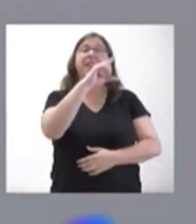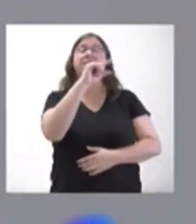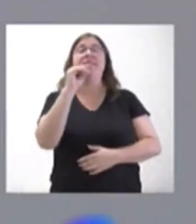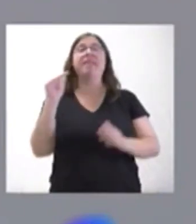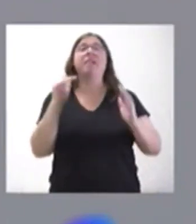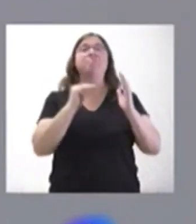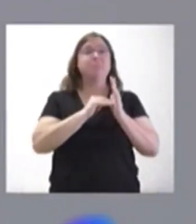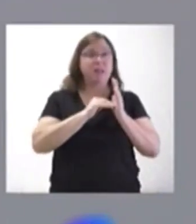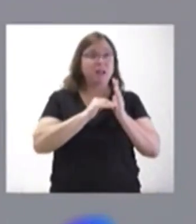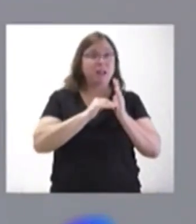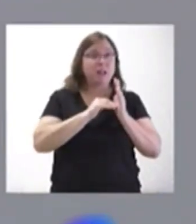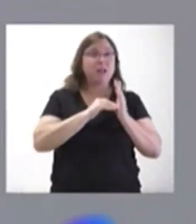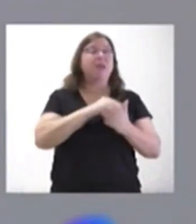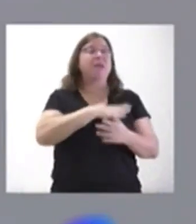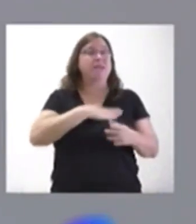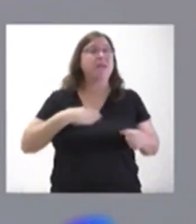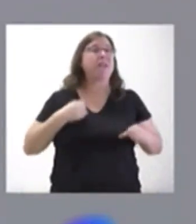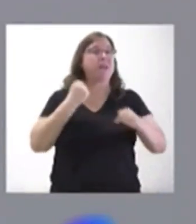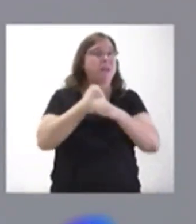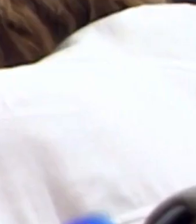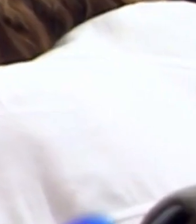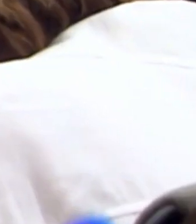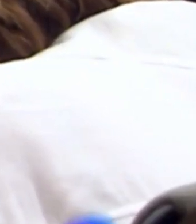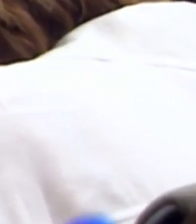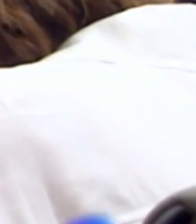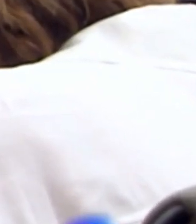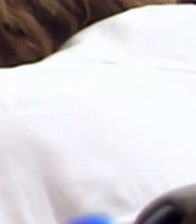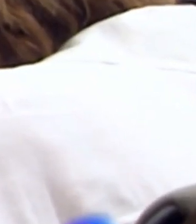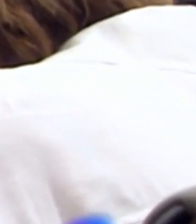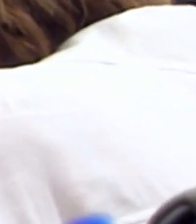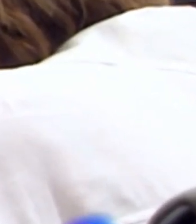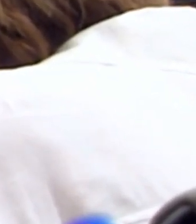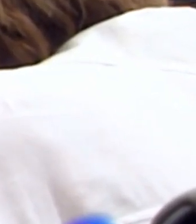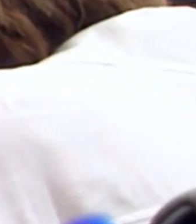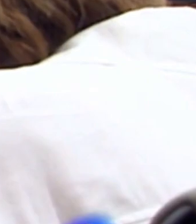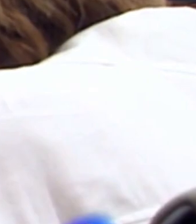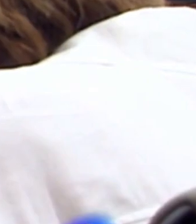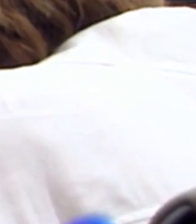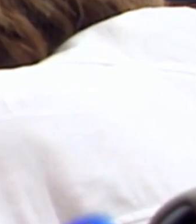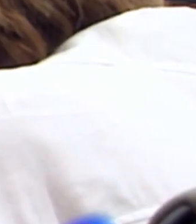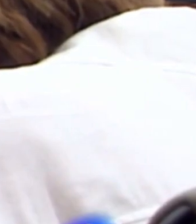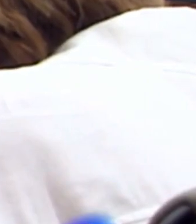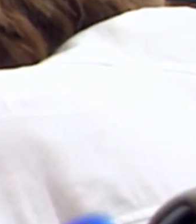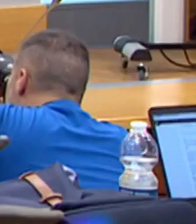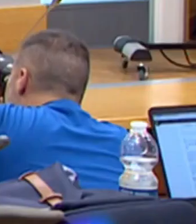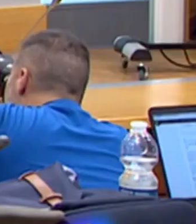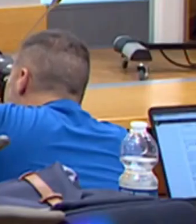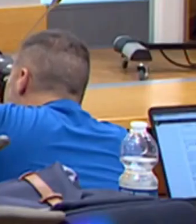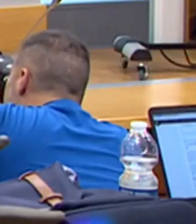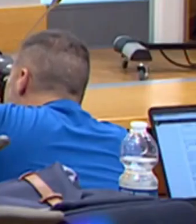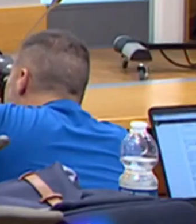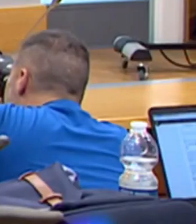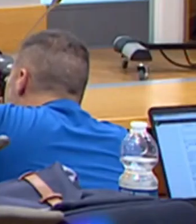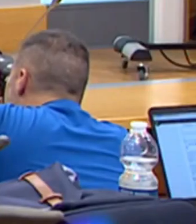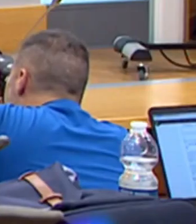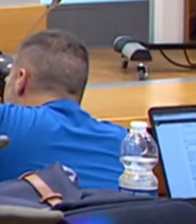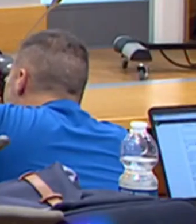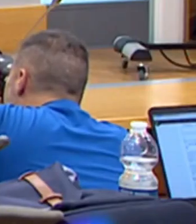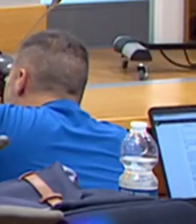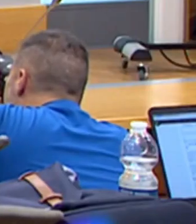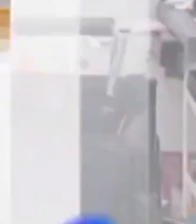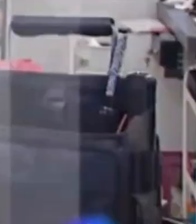que quieren tener un puesto de trabajo y no lo encuentran. Ahora ha añadido el portavoz, hay que mejorar la estabilidad de los empleos. Gracias.